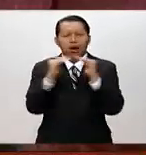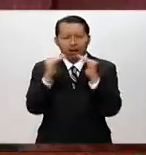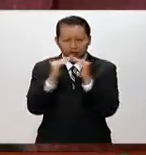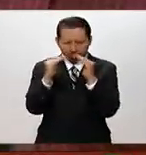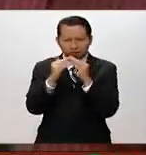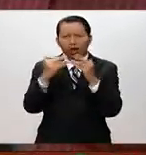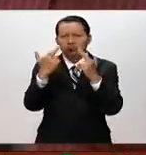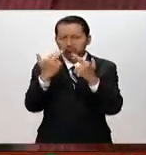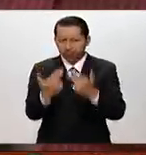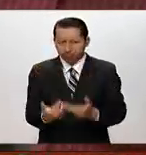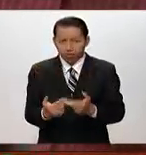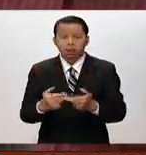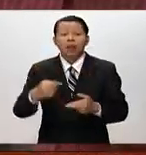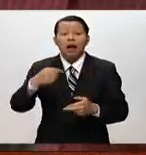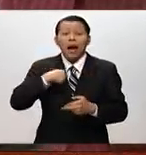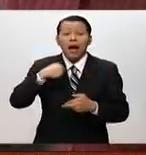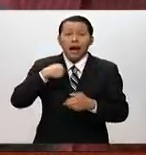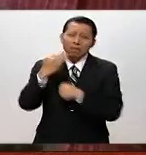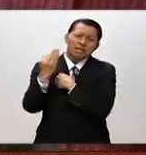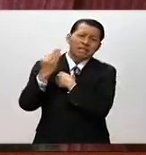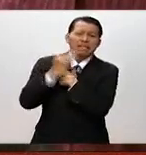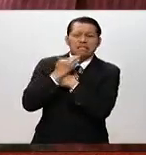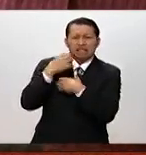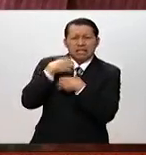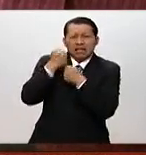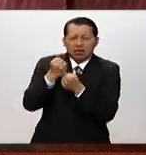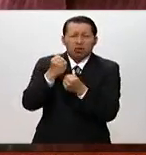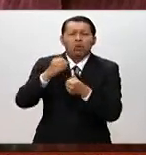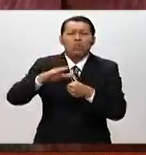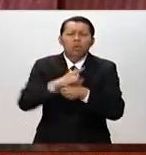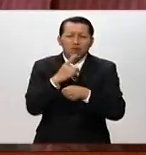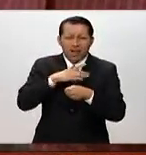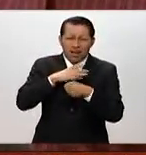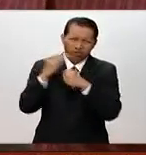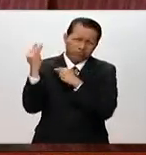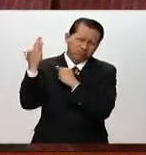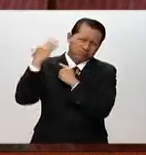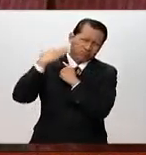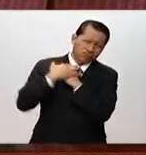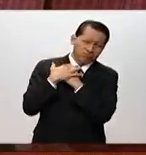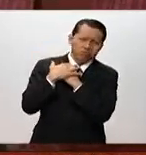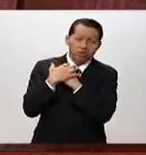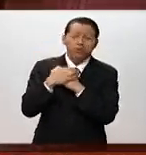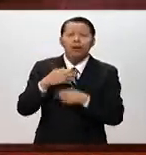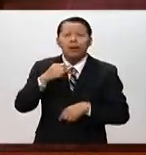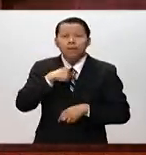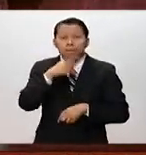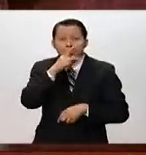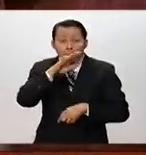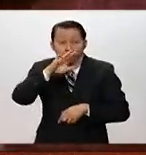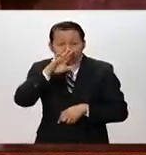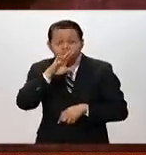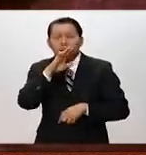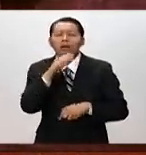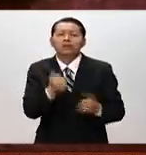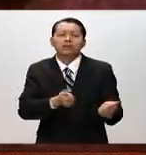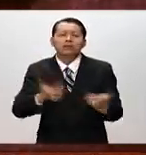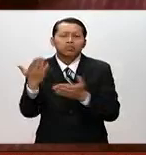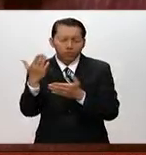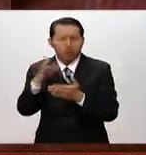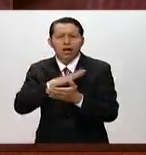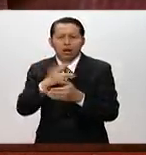me sacaron del lodo. ¿Y quedaste en el lodo? ¿Y tus papás? Mi papá se fue con mi mamá al hospital. Al